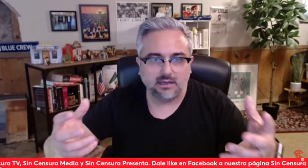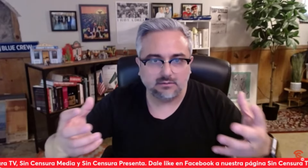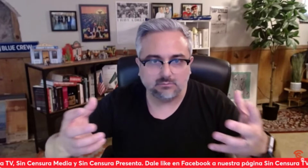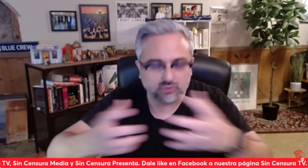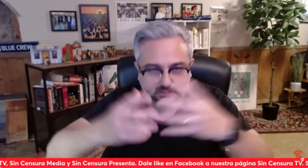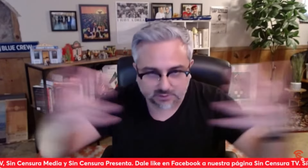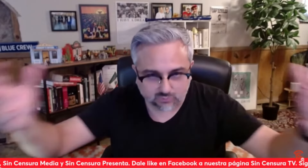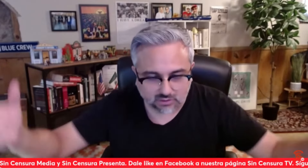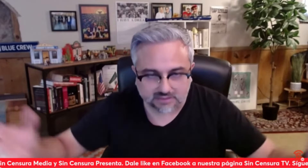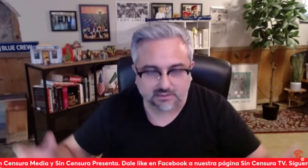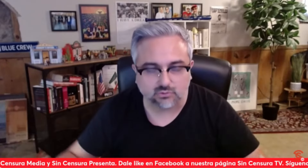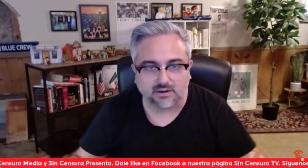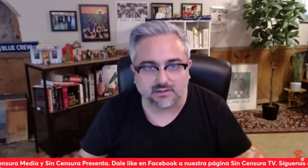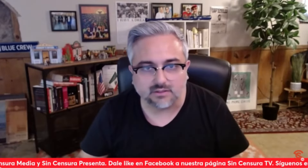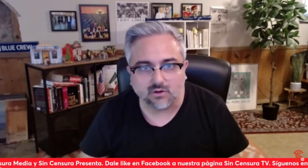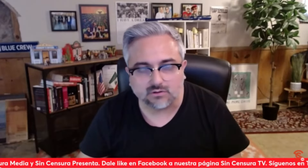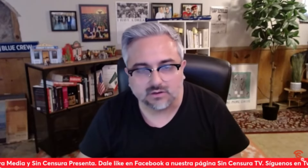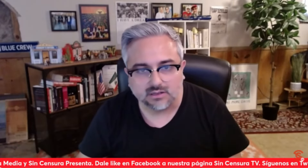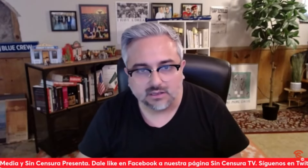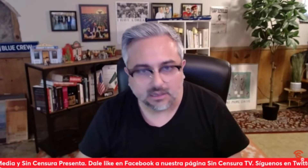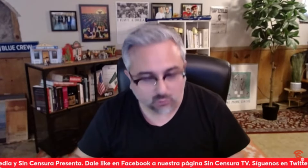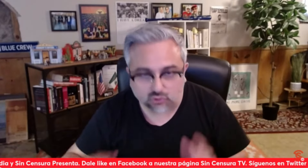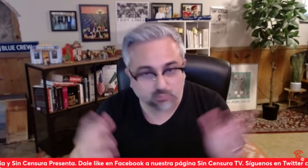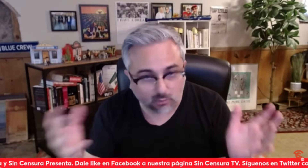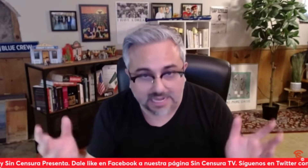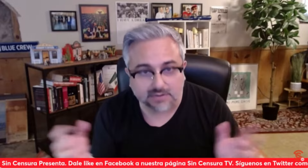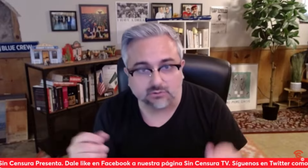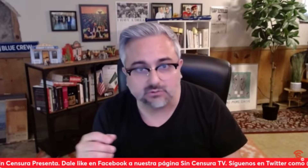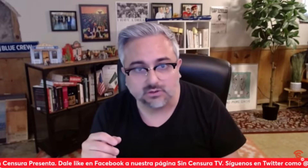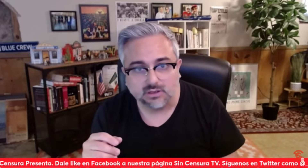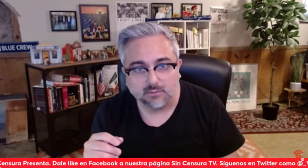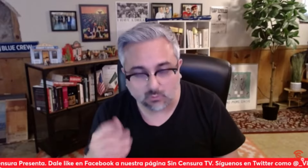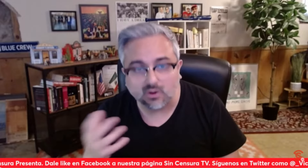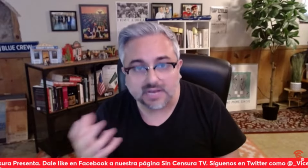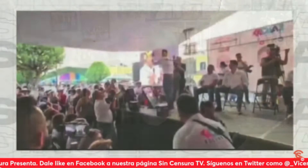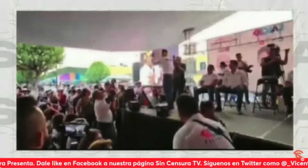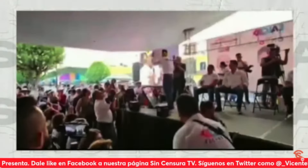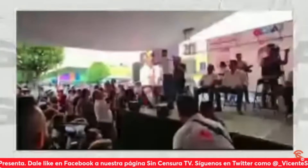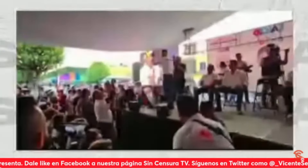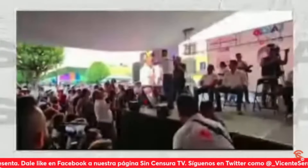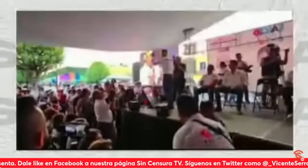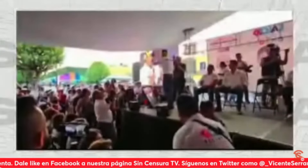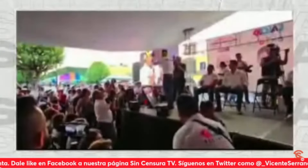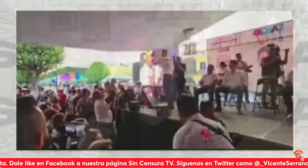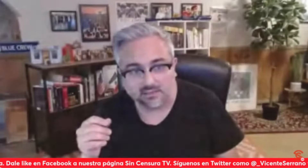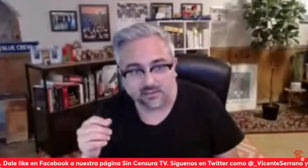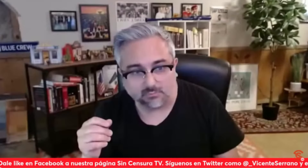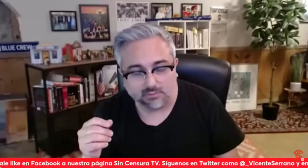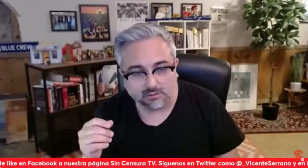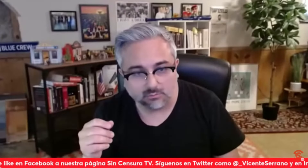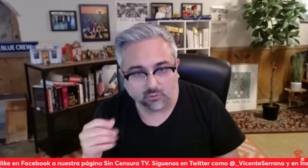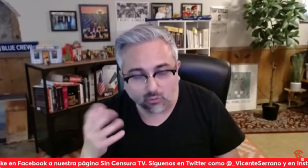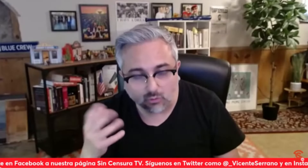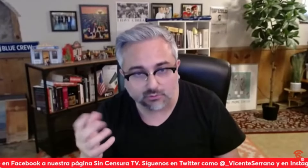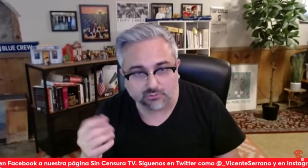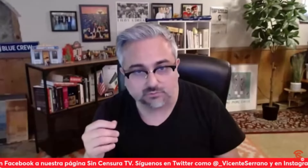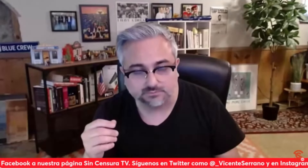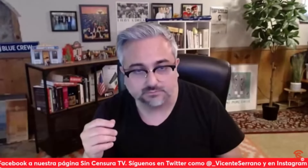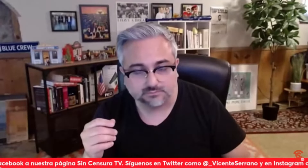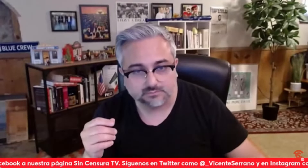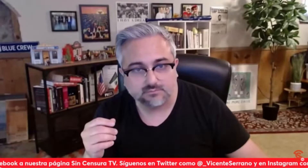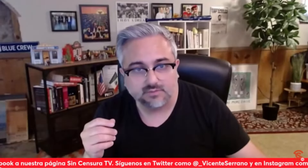a muchas personas a su alrededor, a muchos poblanos, provocando que